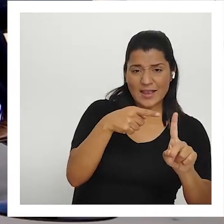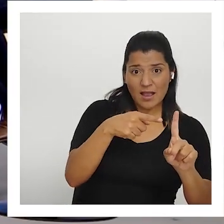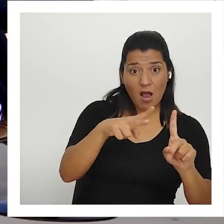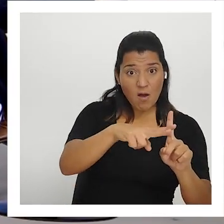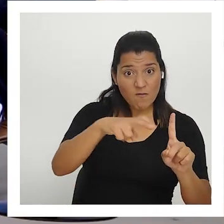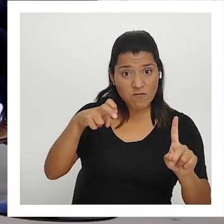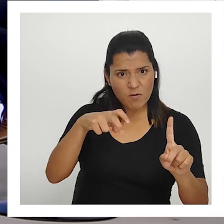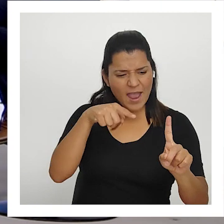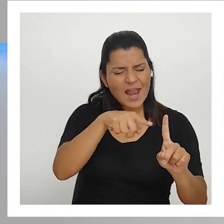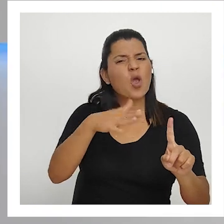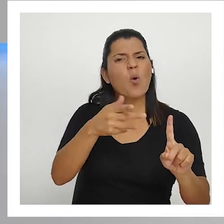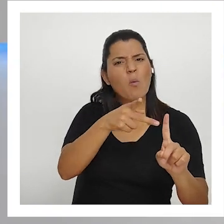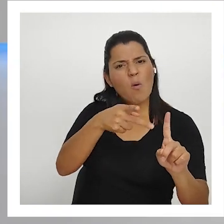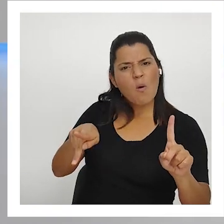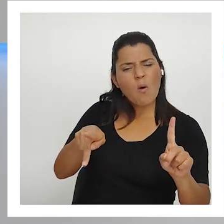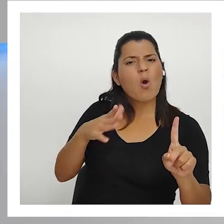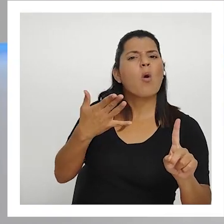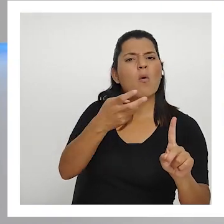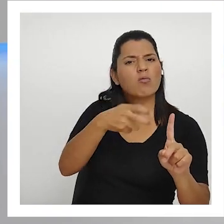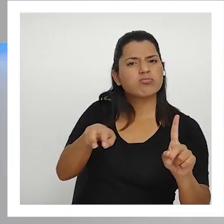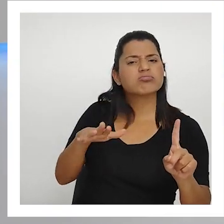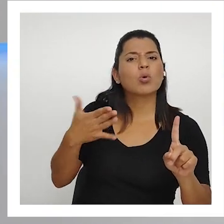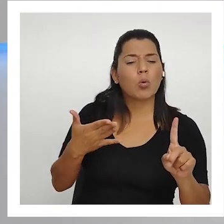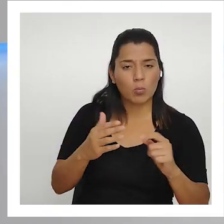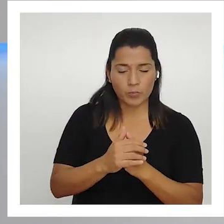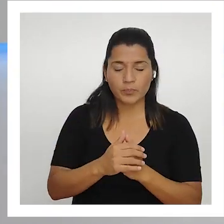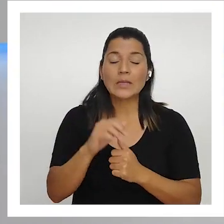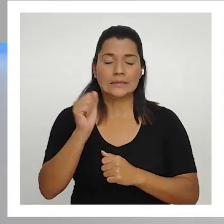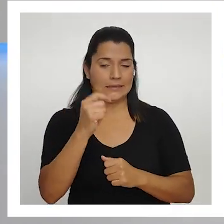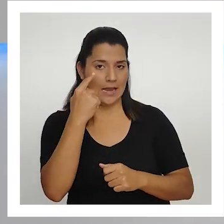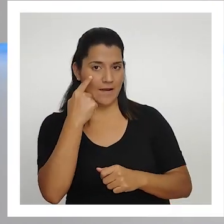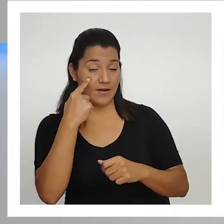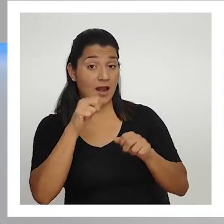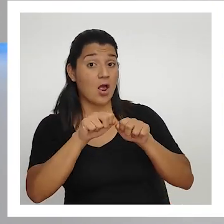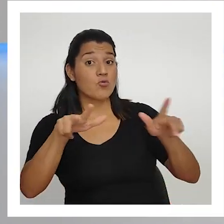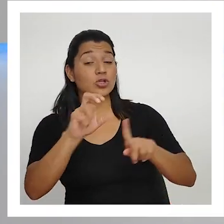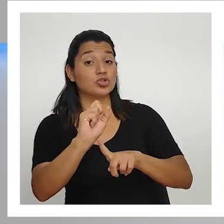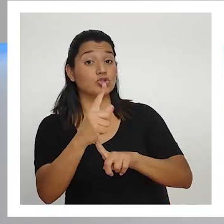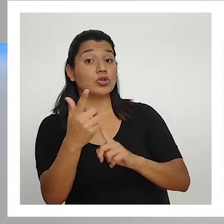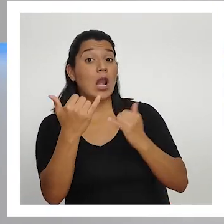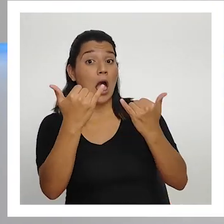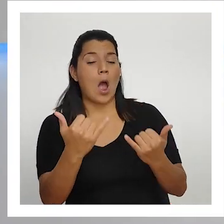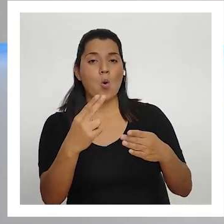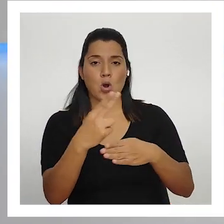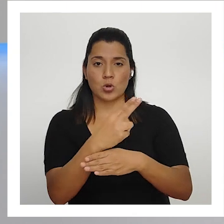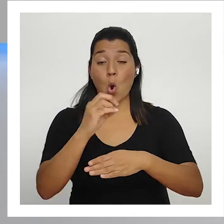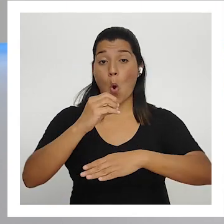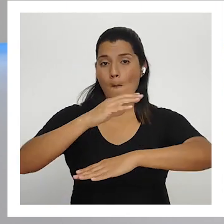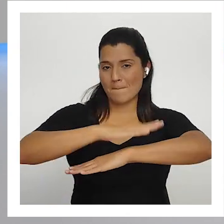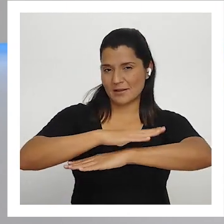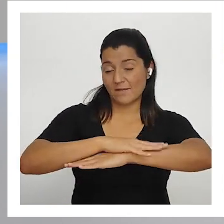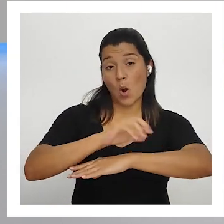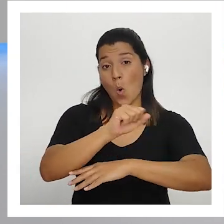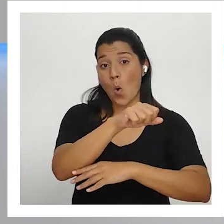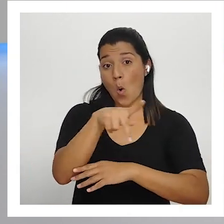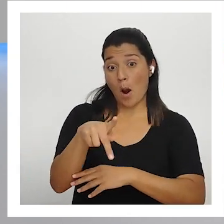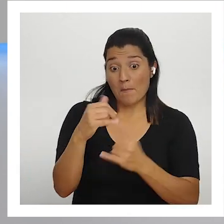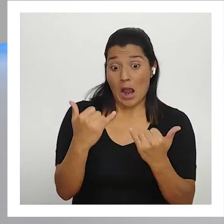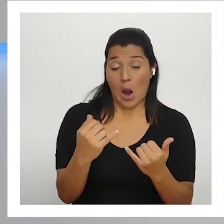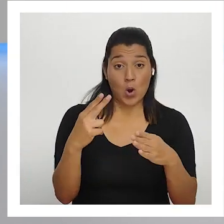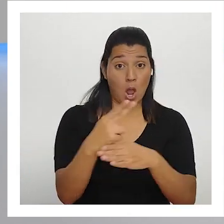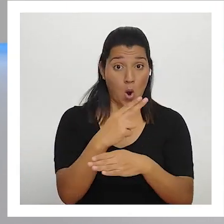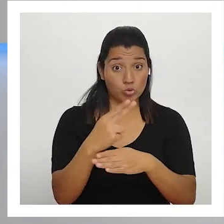plataformas. ¿En qué tipo de plataformas se están cometiendo? Y también usted nos decía que existe la posibilidad muy alta de que sea